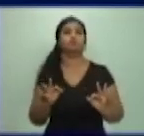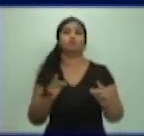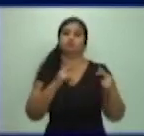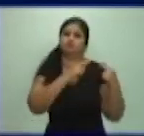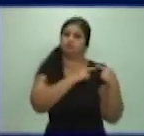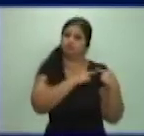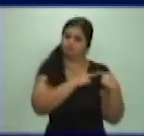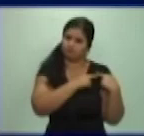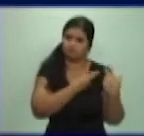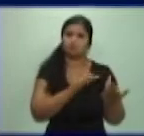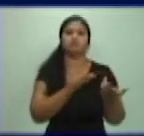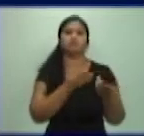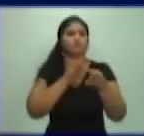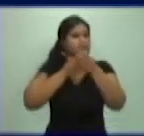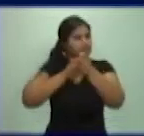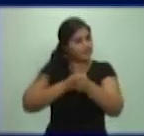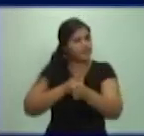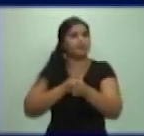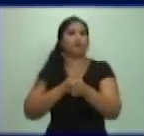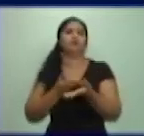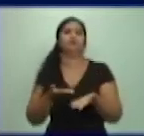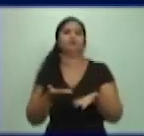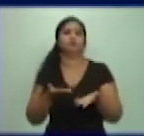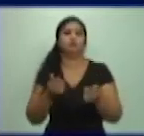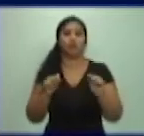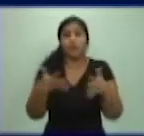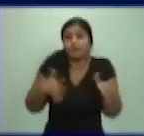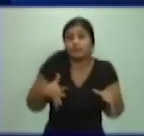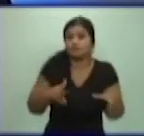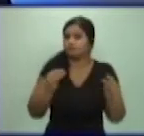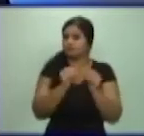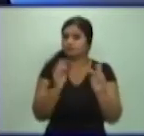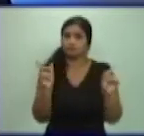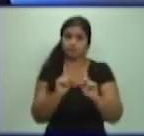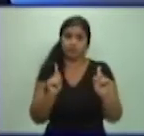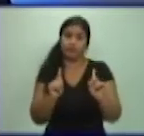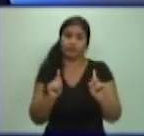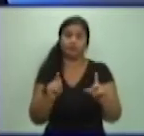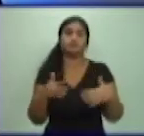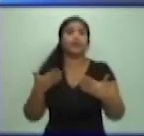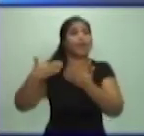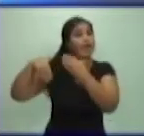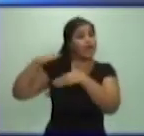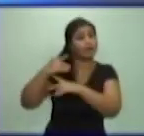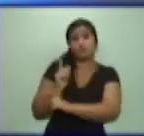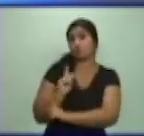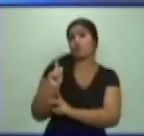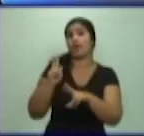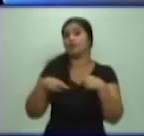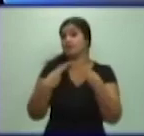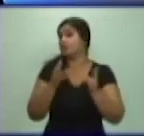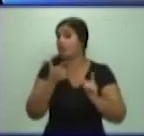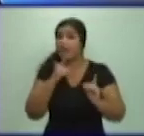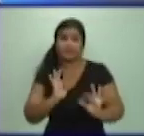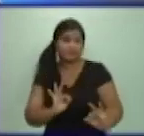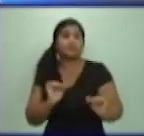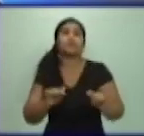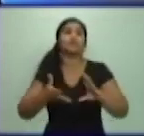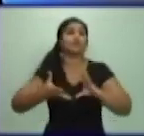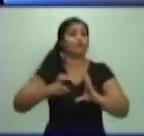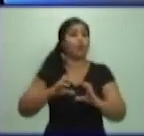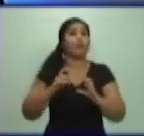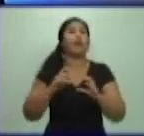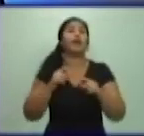temores o no estamos habituados a hacerlo de esta manera. Bueno, usted tiene que habituarse porque realmente usted tiene que